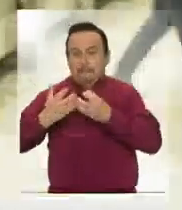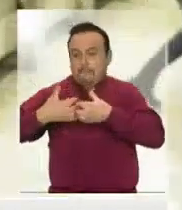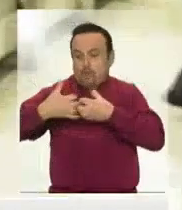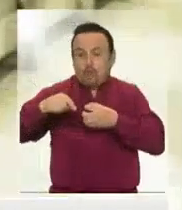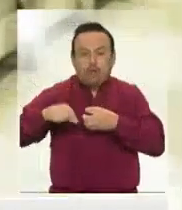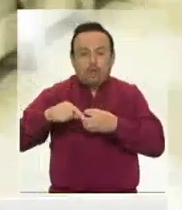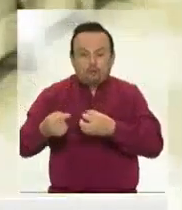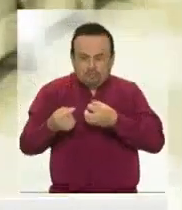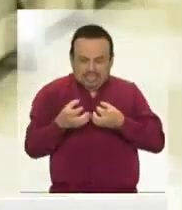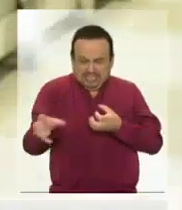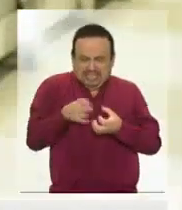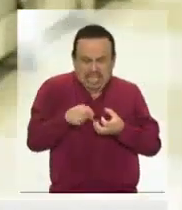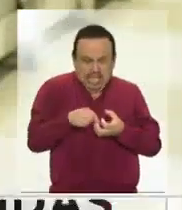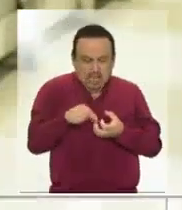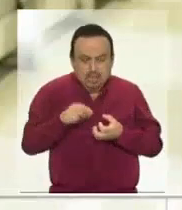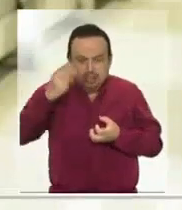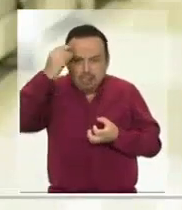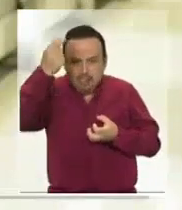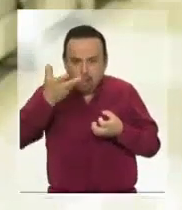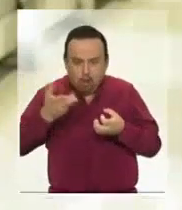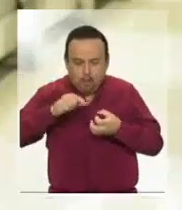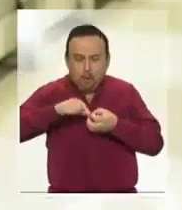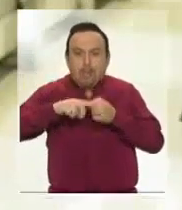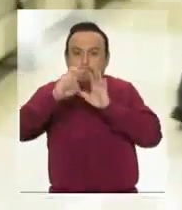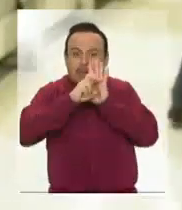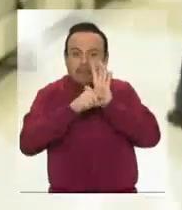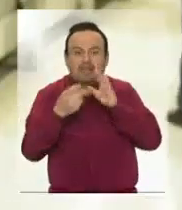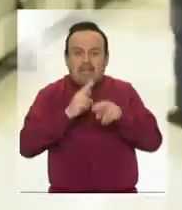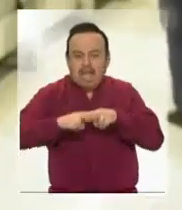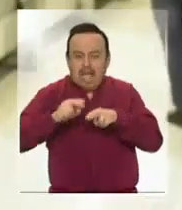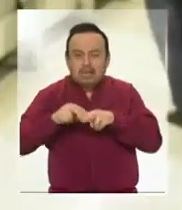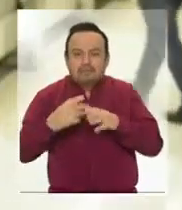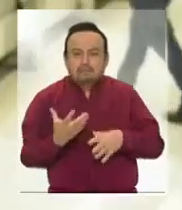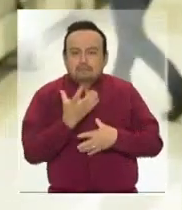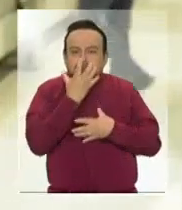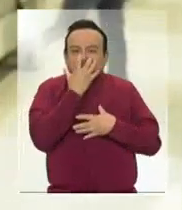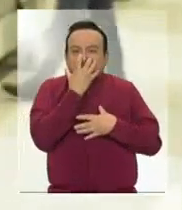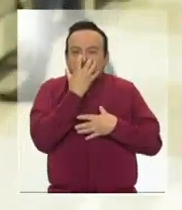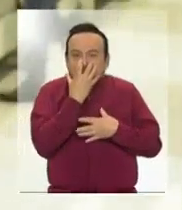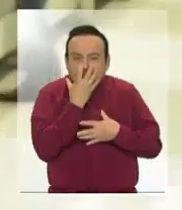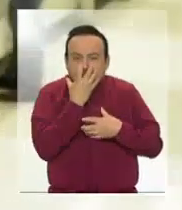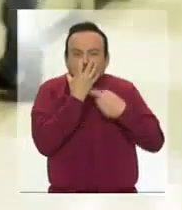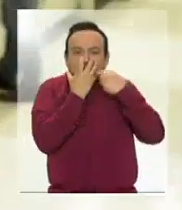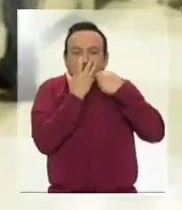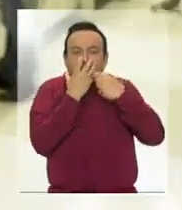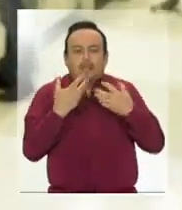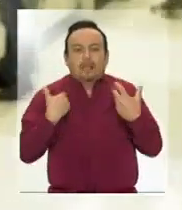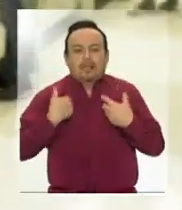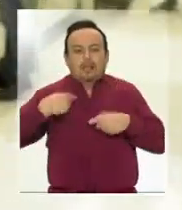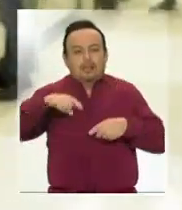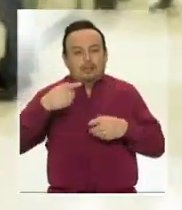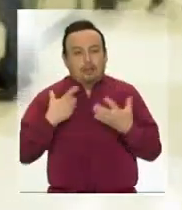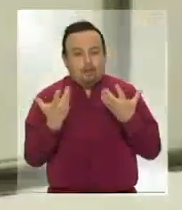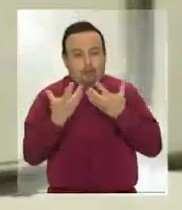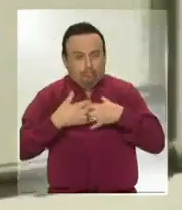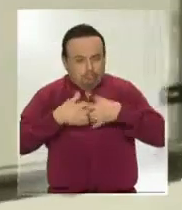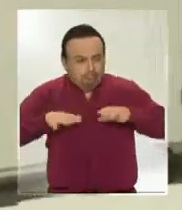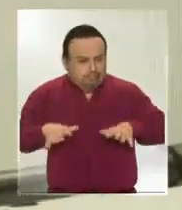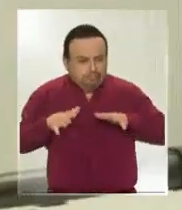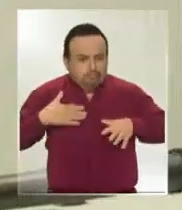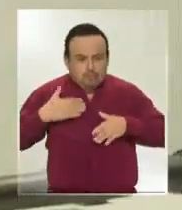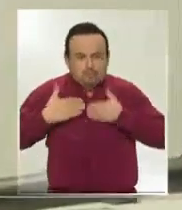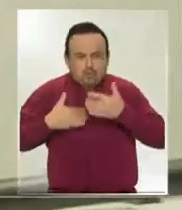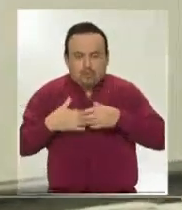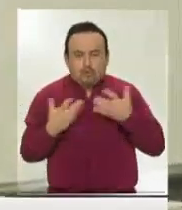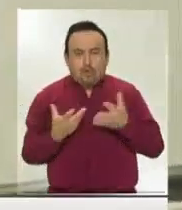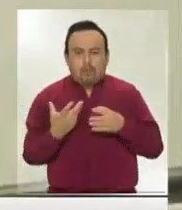motivación de todas las personas que hemos venido a participar en este proyecto es ayudar de la manera que sabemos nosotros, que es fabricar en serie